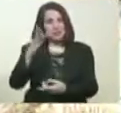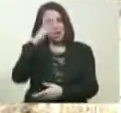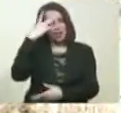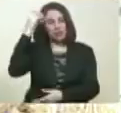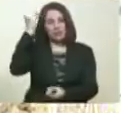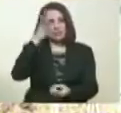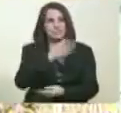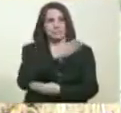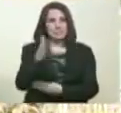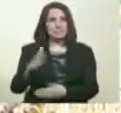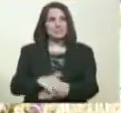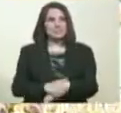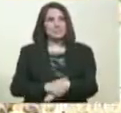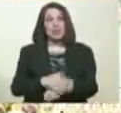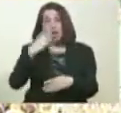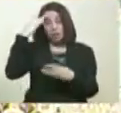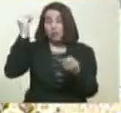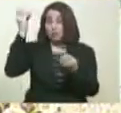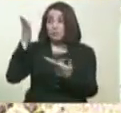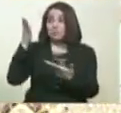bendiga. Gracias. Que Dios te bendiga a ti.